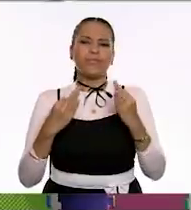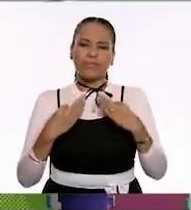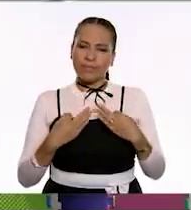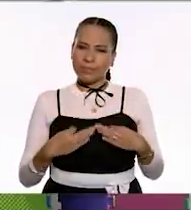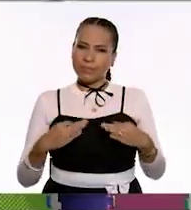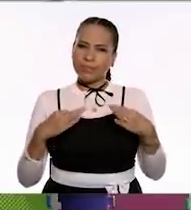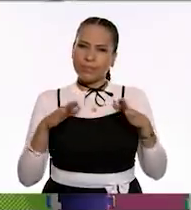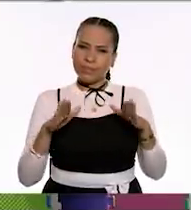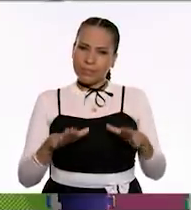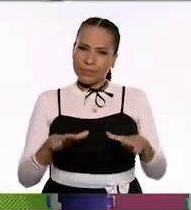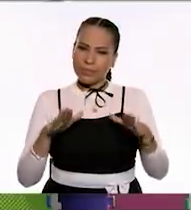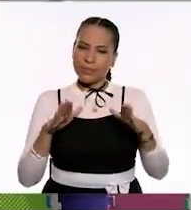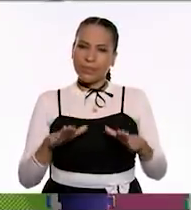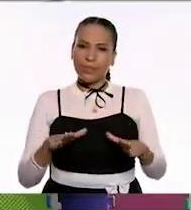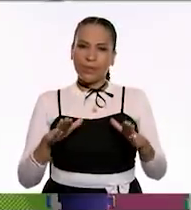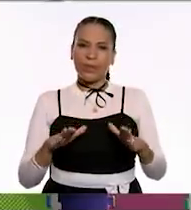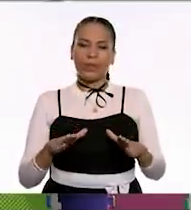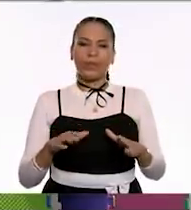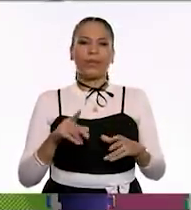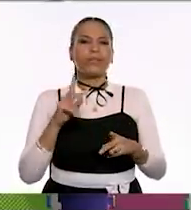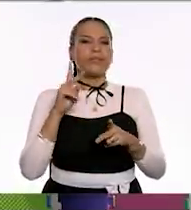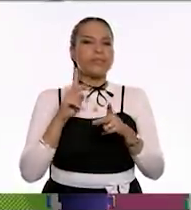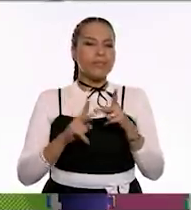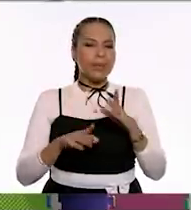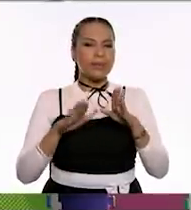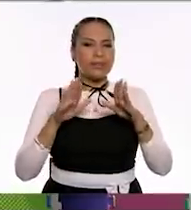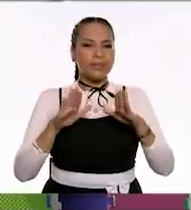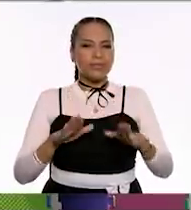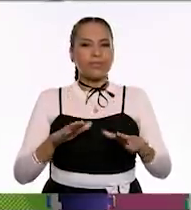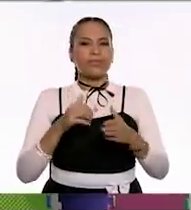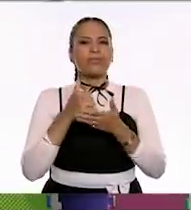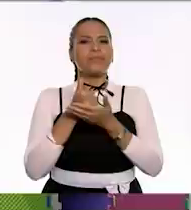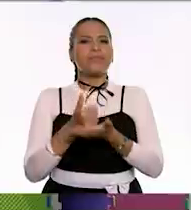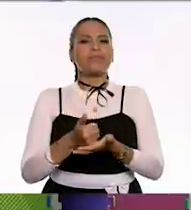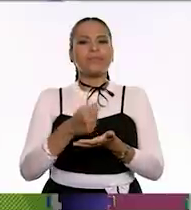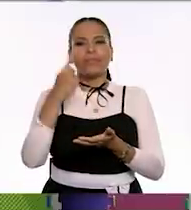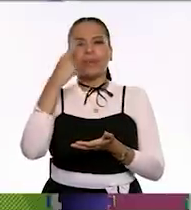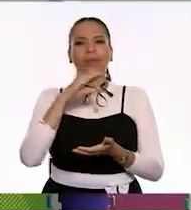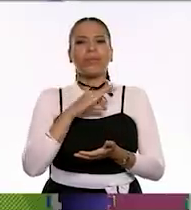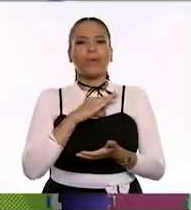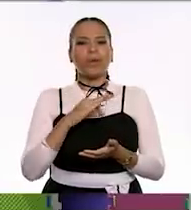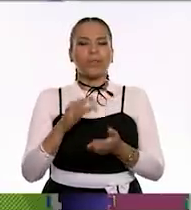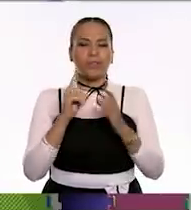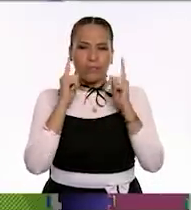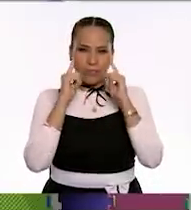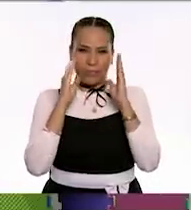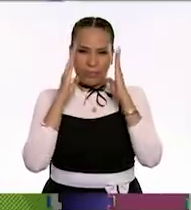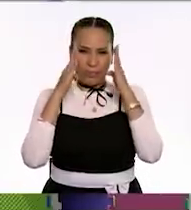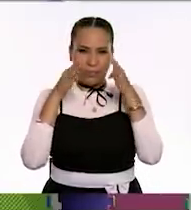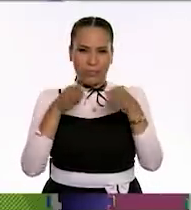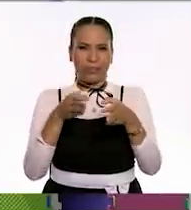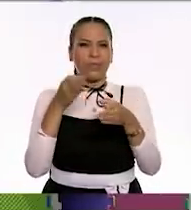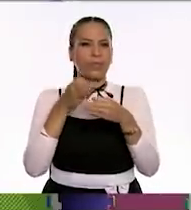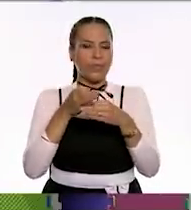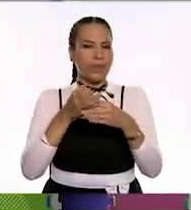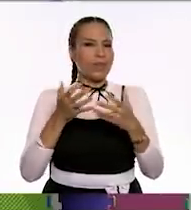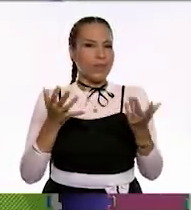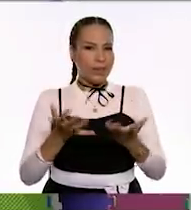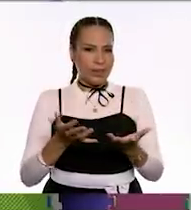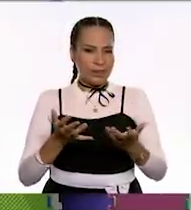Tranquilo. Tranquilo. Con ciertas pausas que ayudaban también a que pudiéramos concentrarnos en lo que estábamos